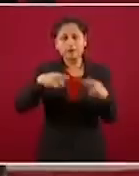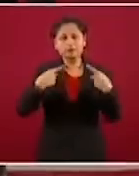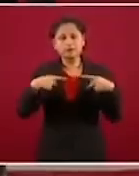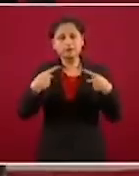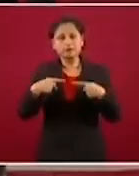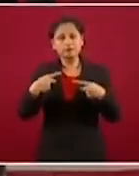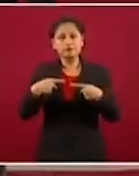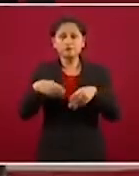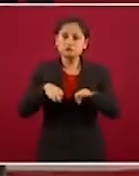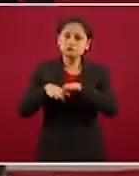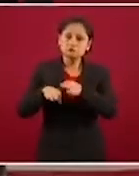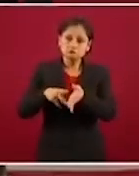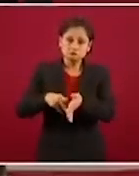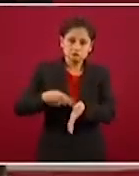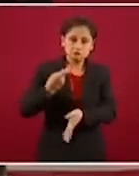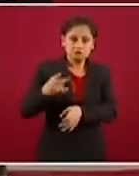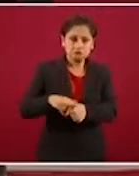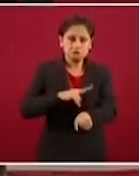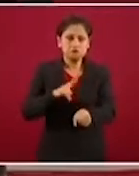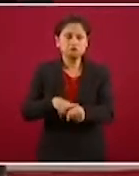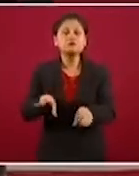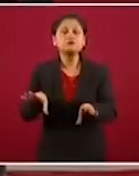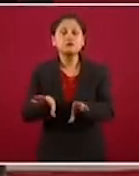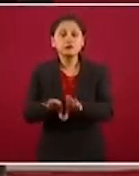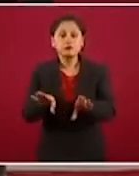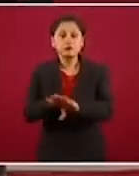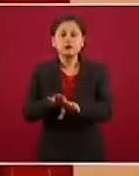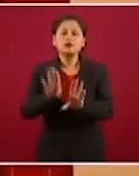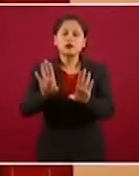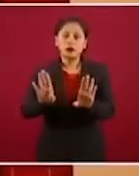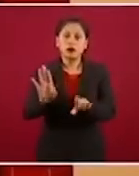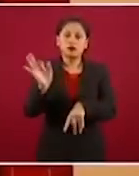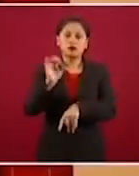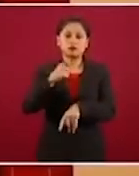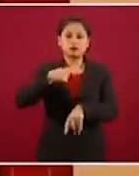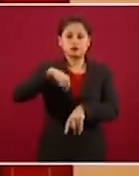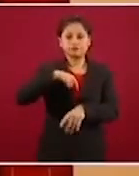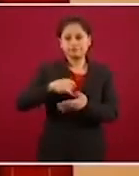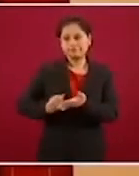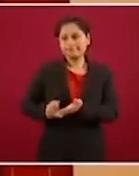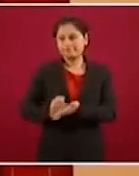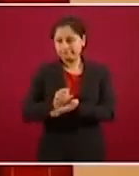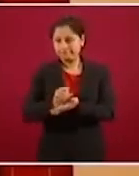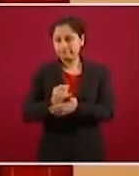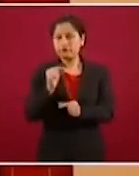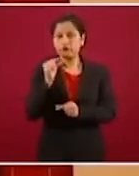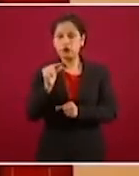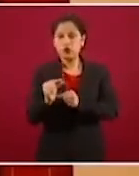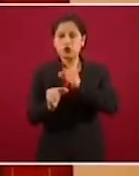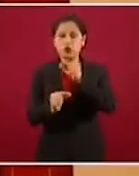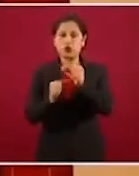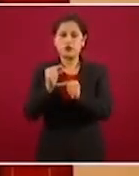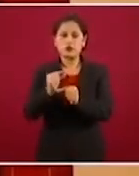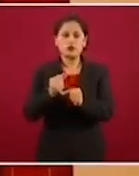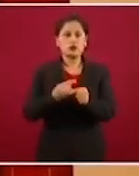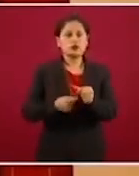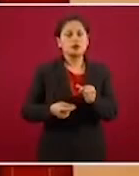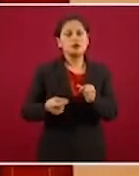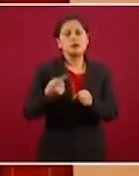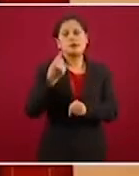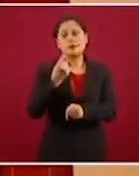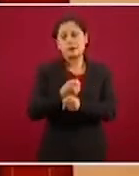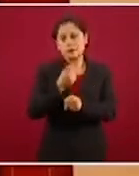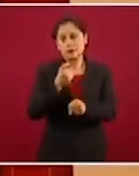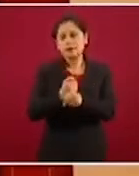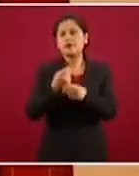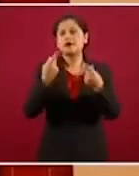y lo vamos a hacer en forma escalonada empezando por aquellas actividades y personas que